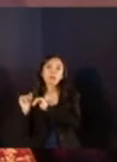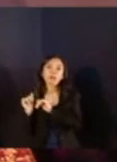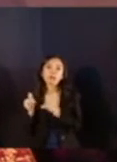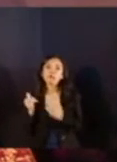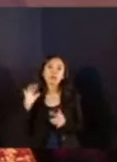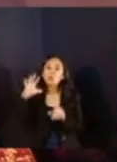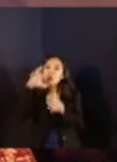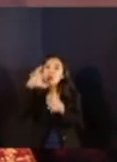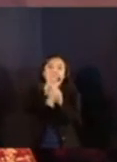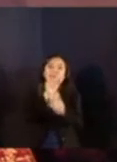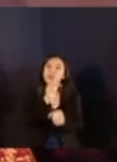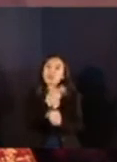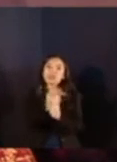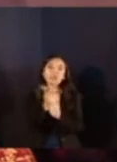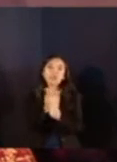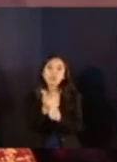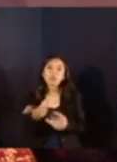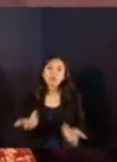licenciatura.